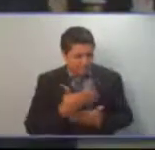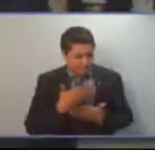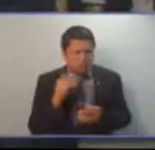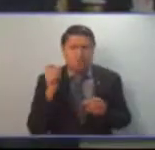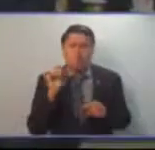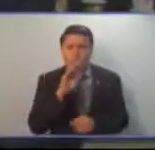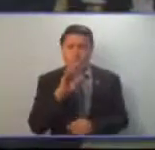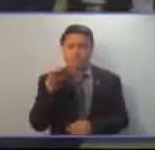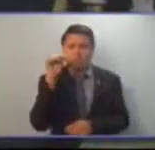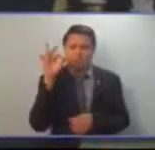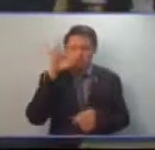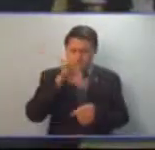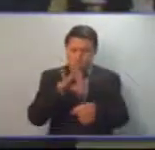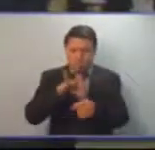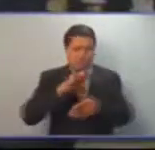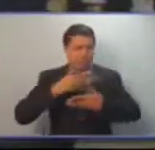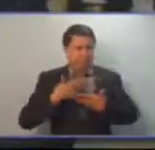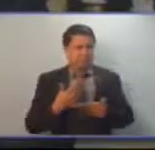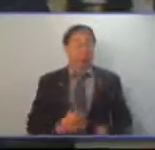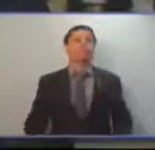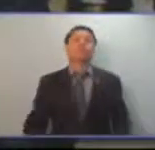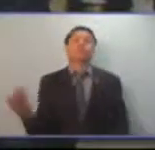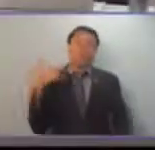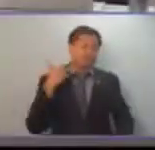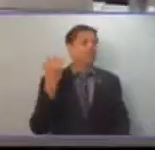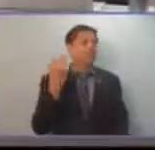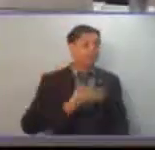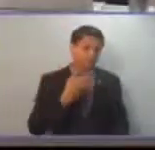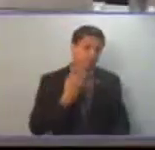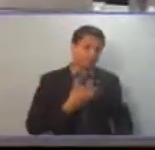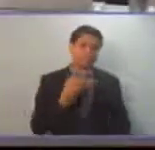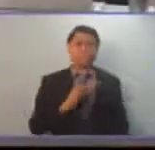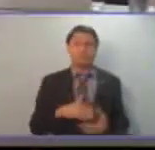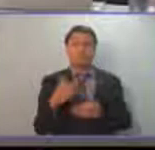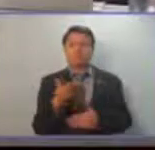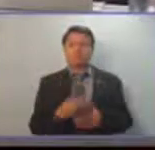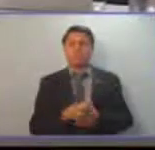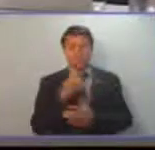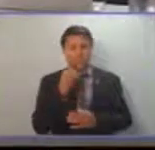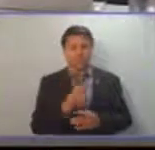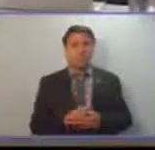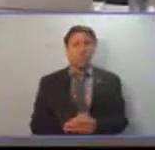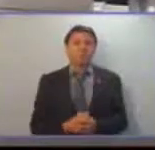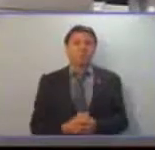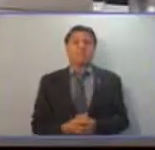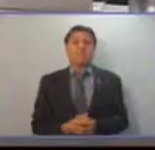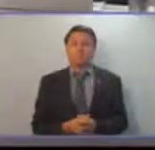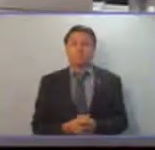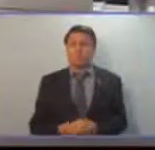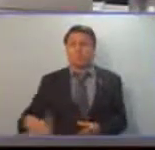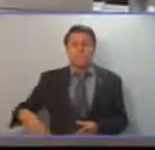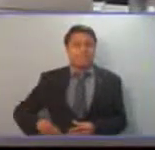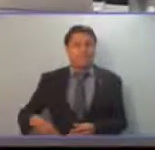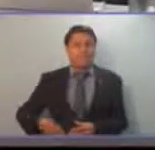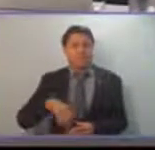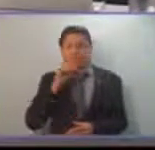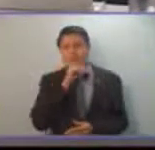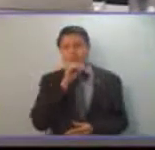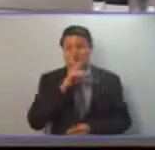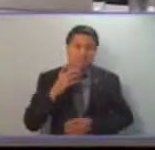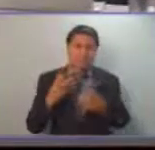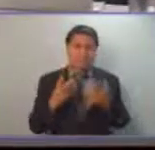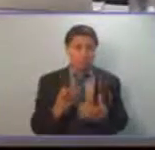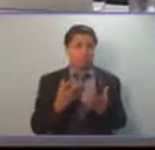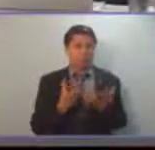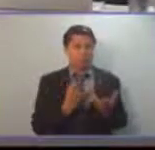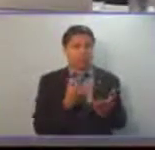de marzo vamos a experimentarlo de nuevo? Fue necesario, después de ver el fraude y las masacres